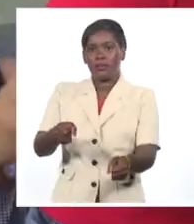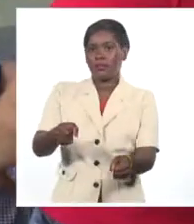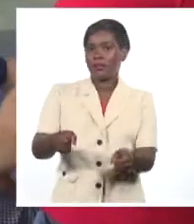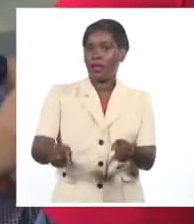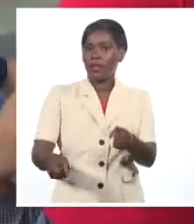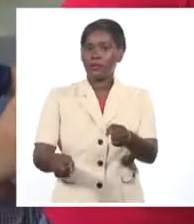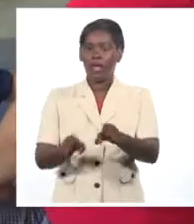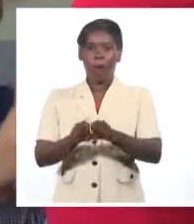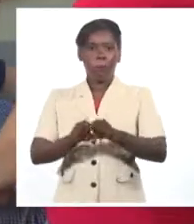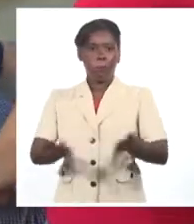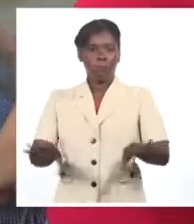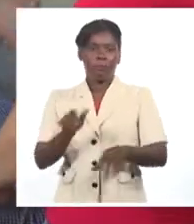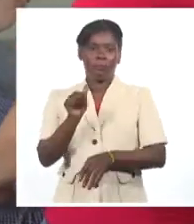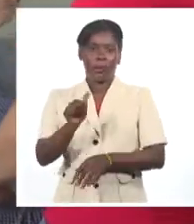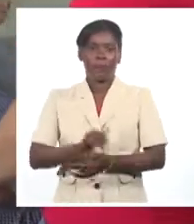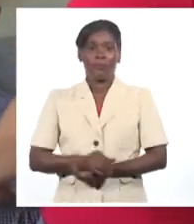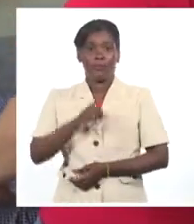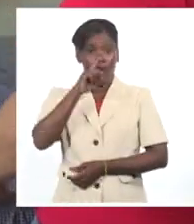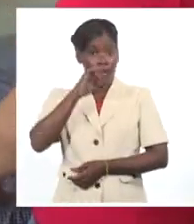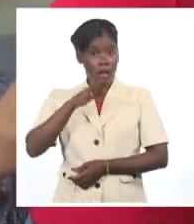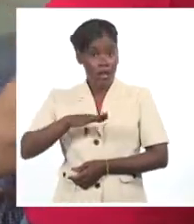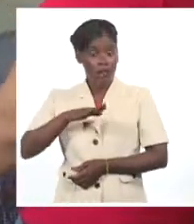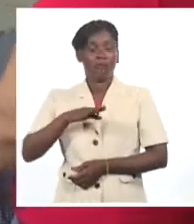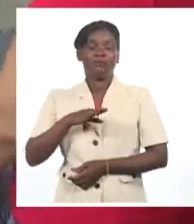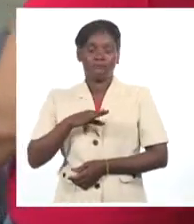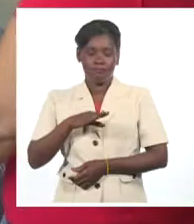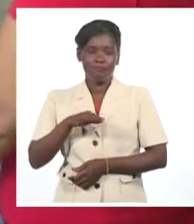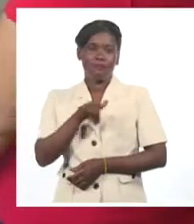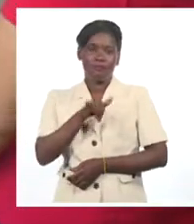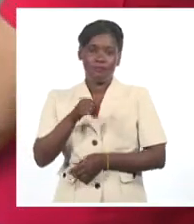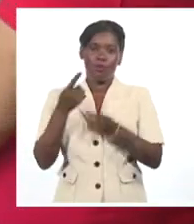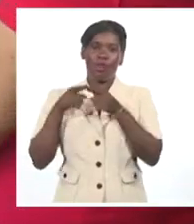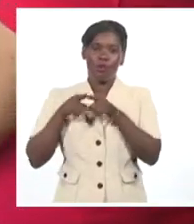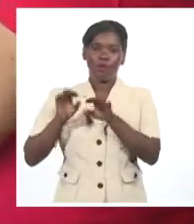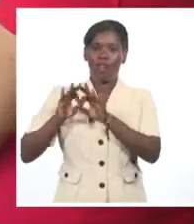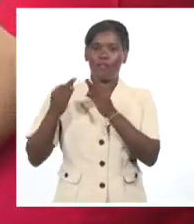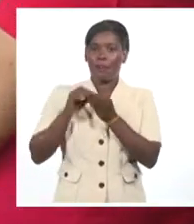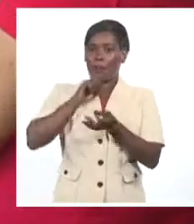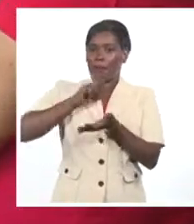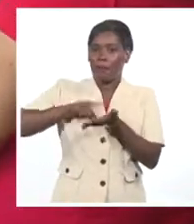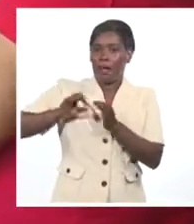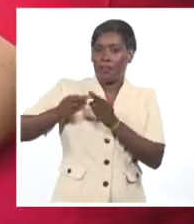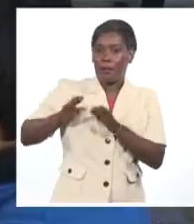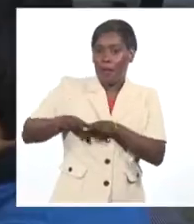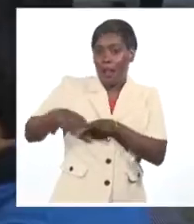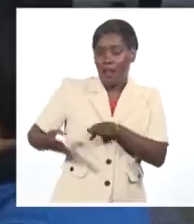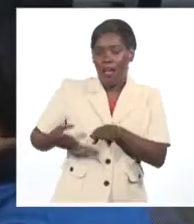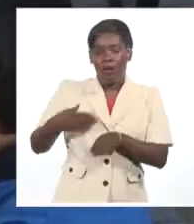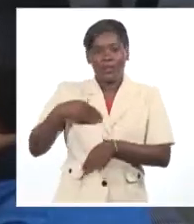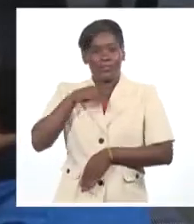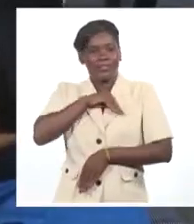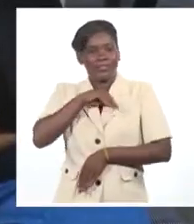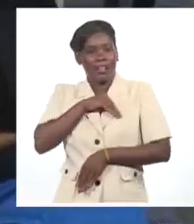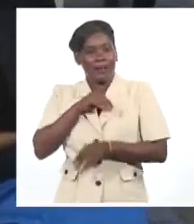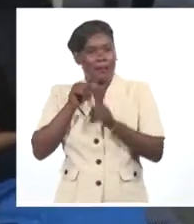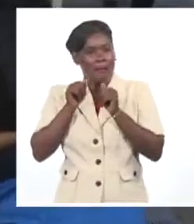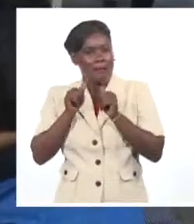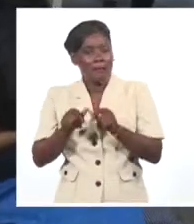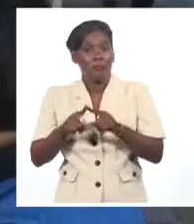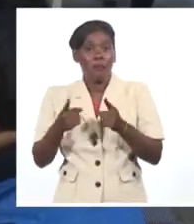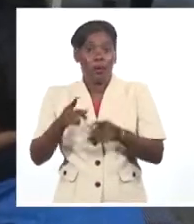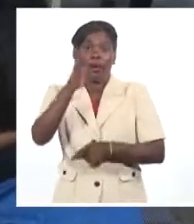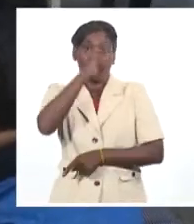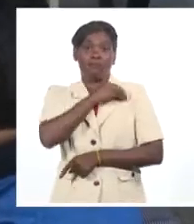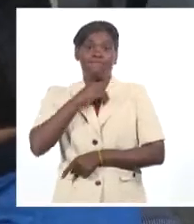produjera. El niño y su familia han sentido en todo momento el acompañamiento del sistema de salud, la dirección de educación